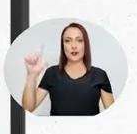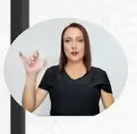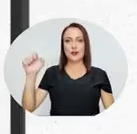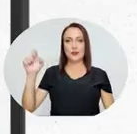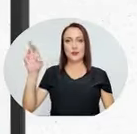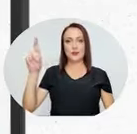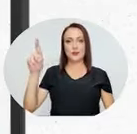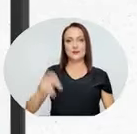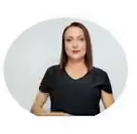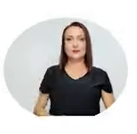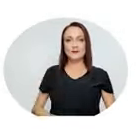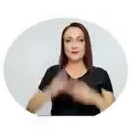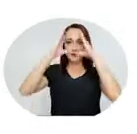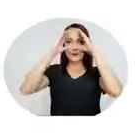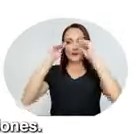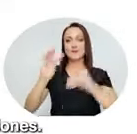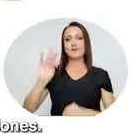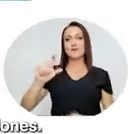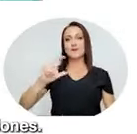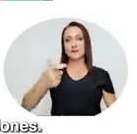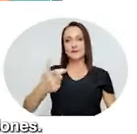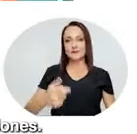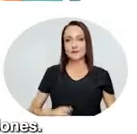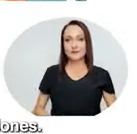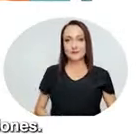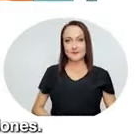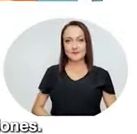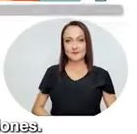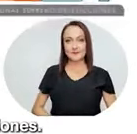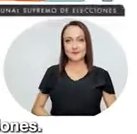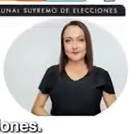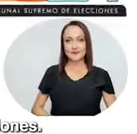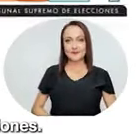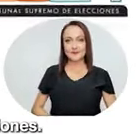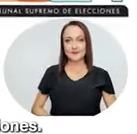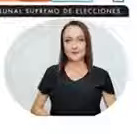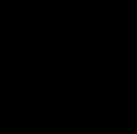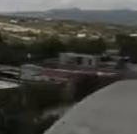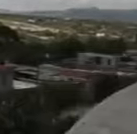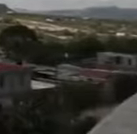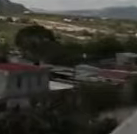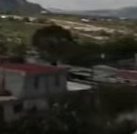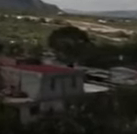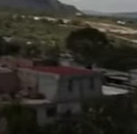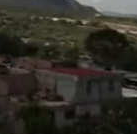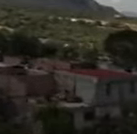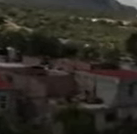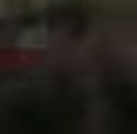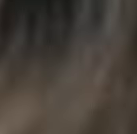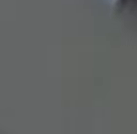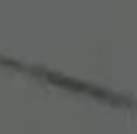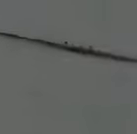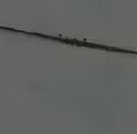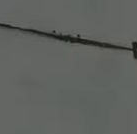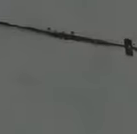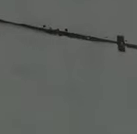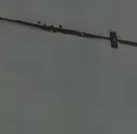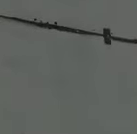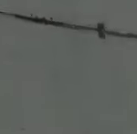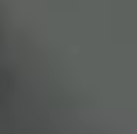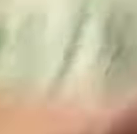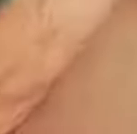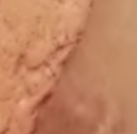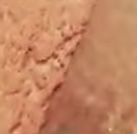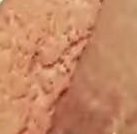gratuita 800 Elector. Un mensaje del Tribunal Supremo de Elecciones. Conozca México desde lo